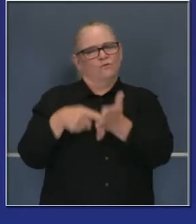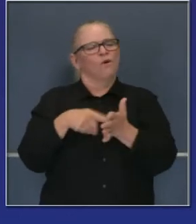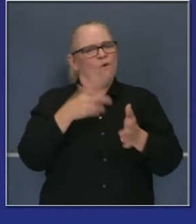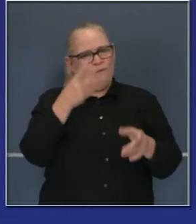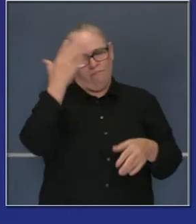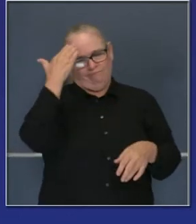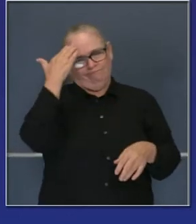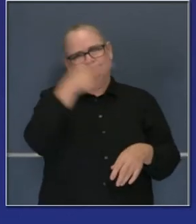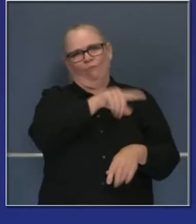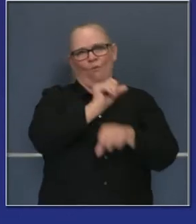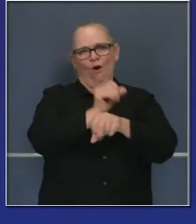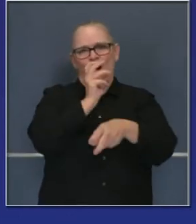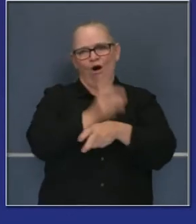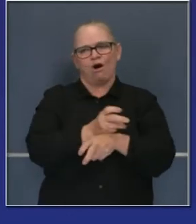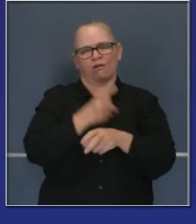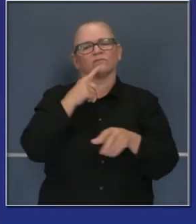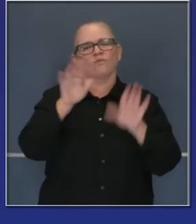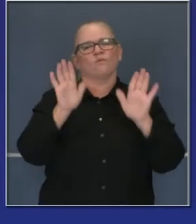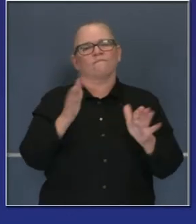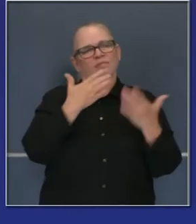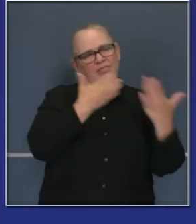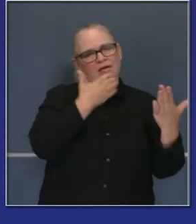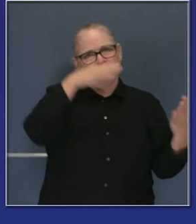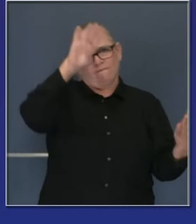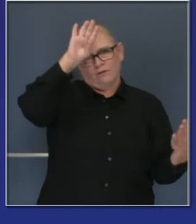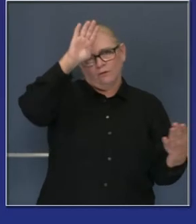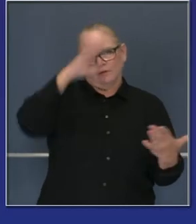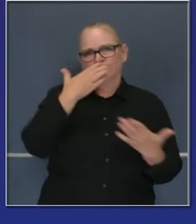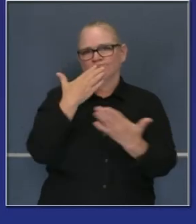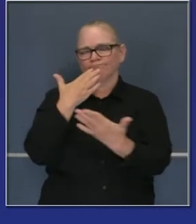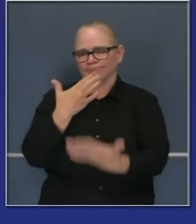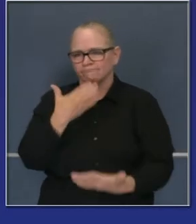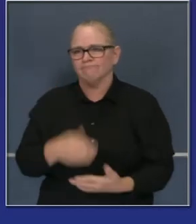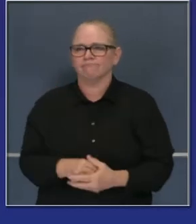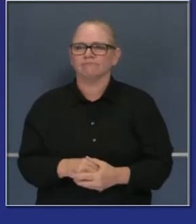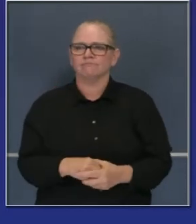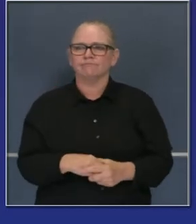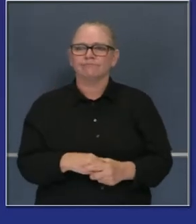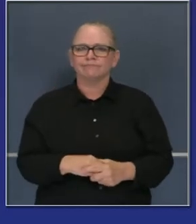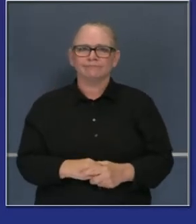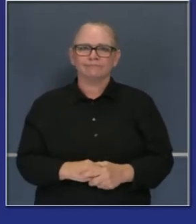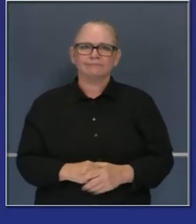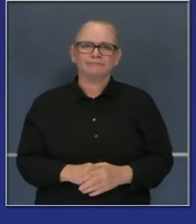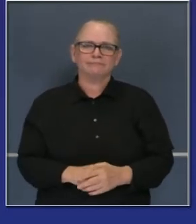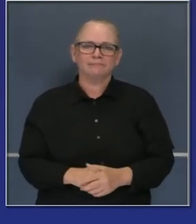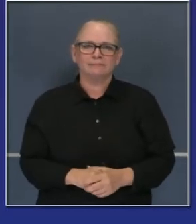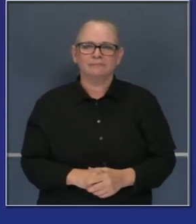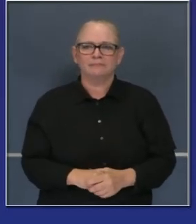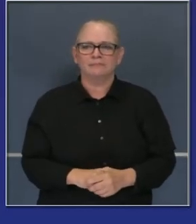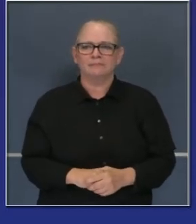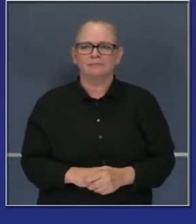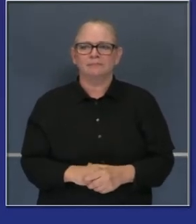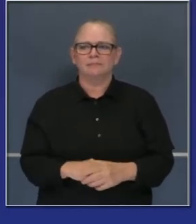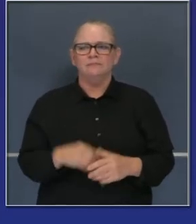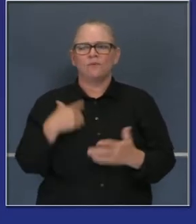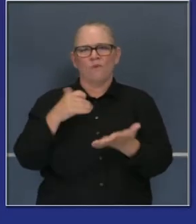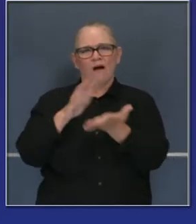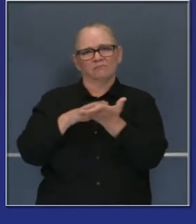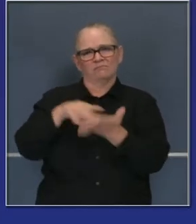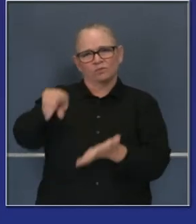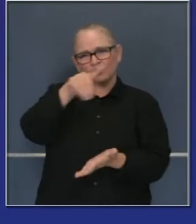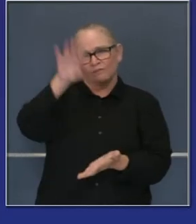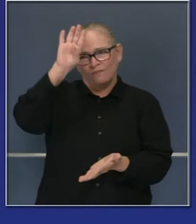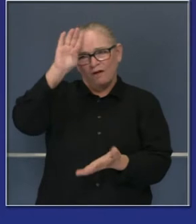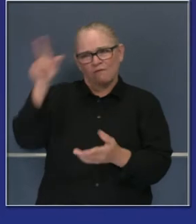vemos el impacto de familias escribe no ponen un